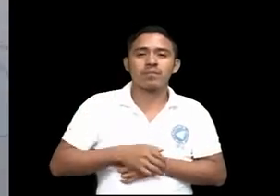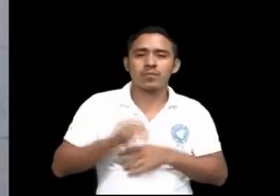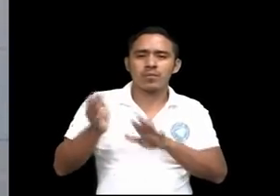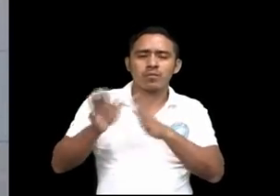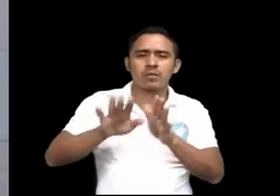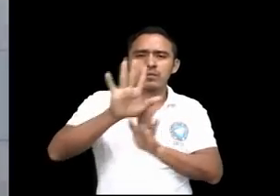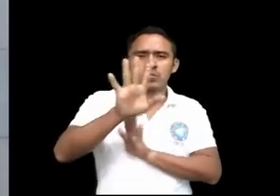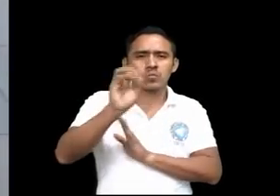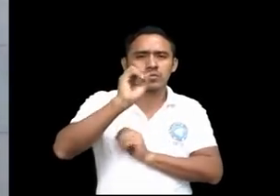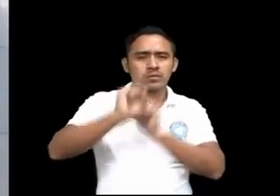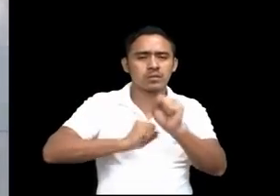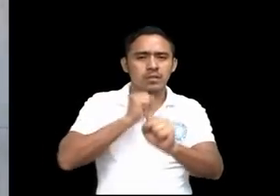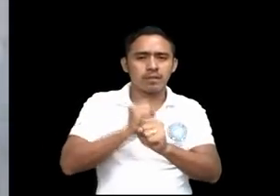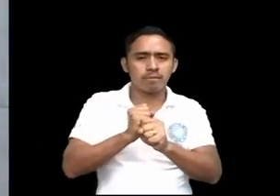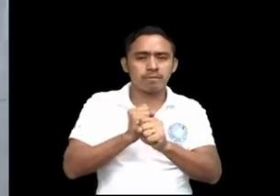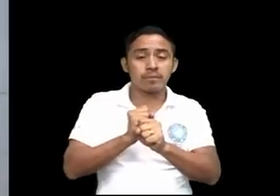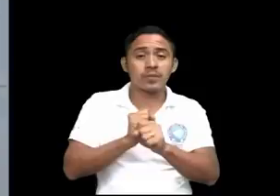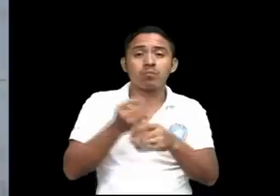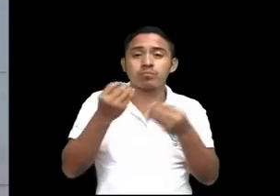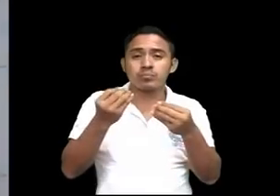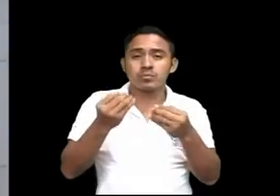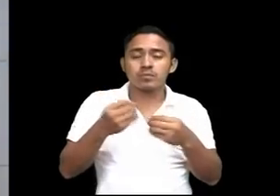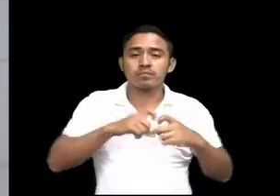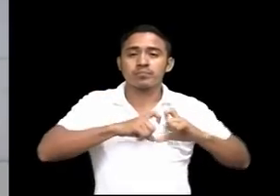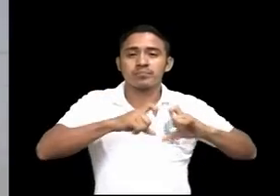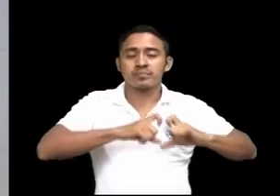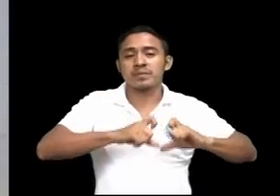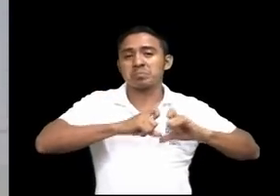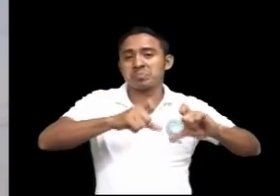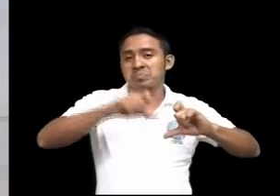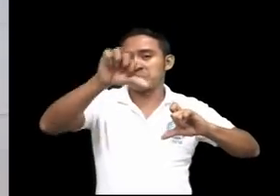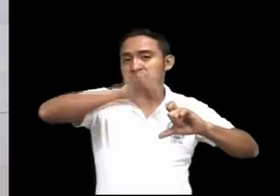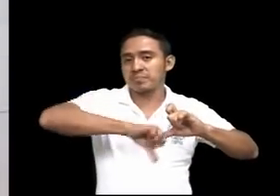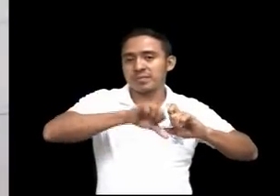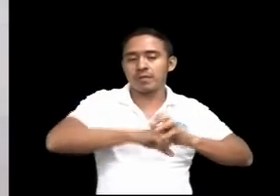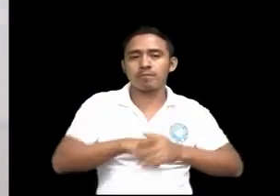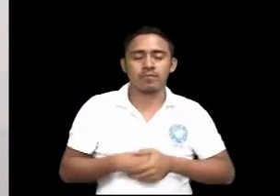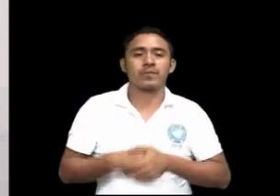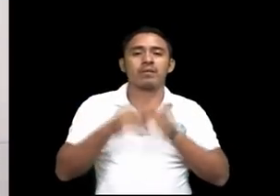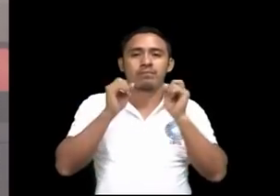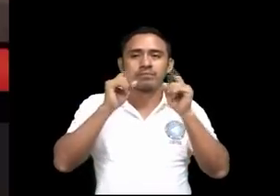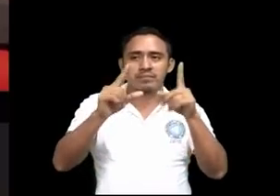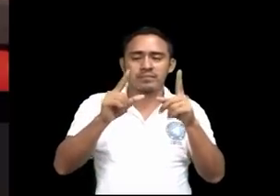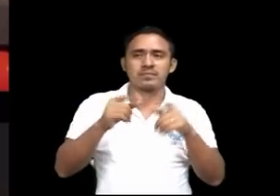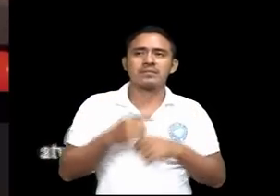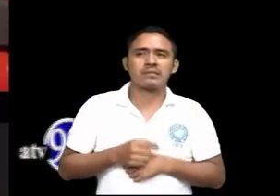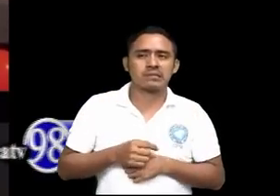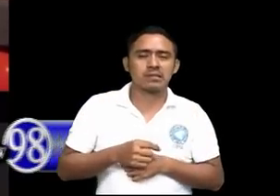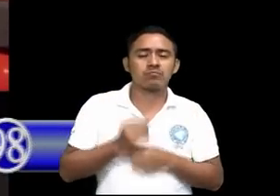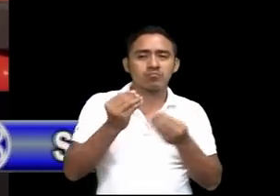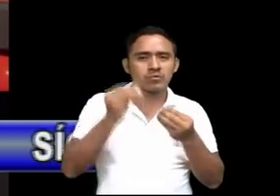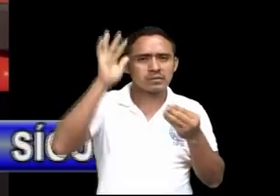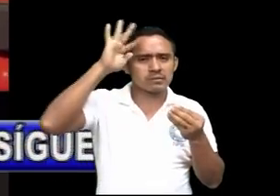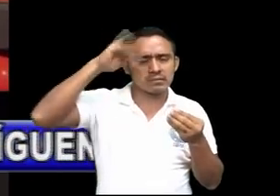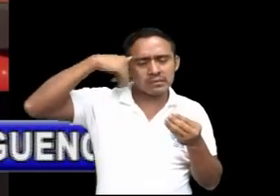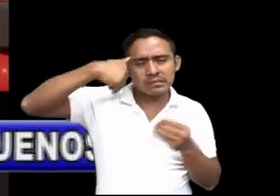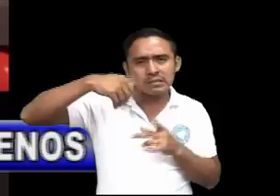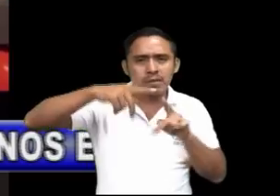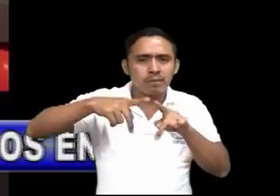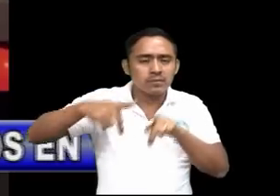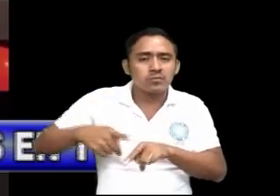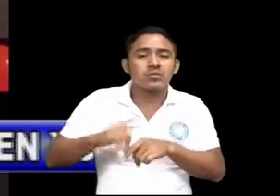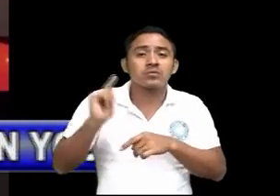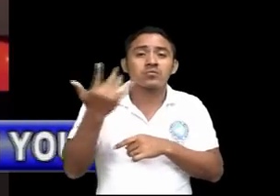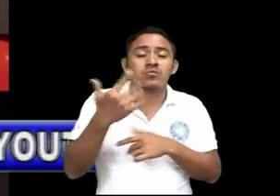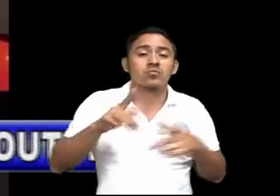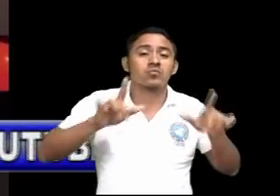de 50 años, luego de sufrir un paro cardíaco, un suceso que aún entristece a sus seguidores en